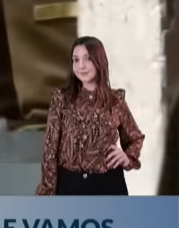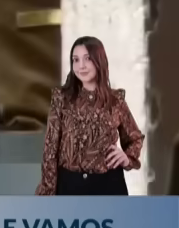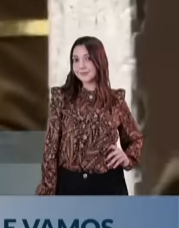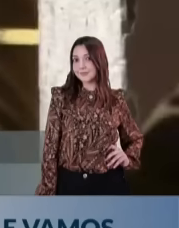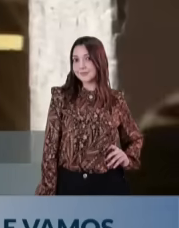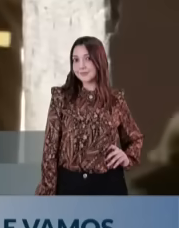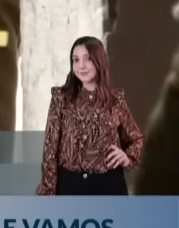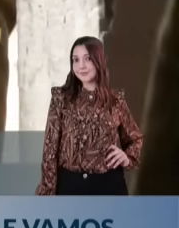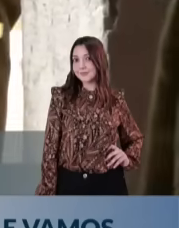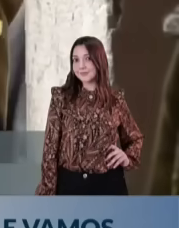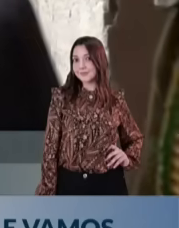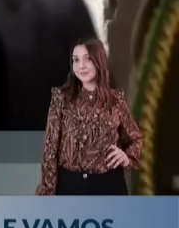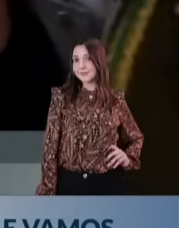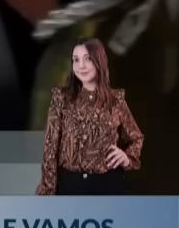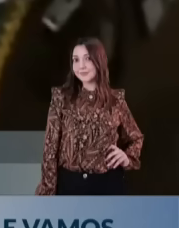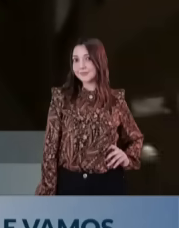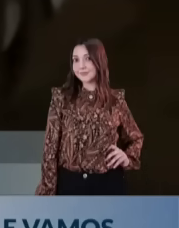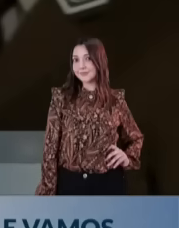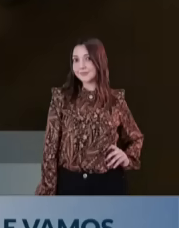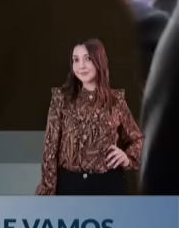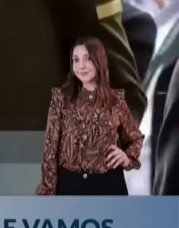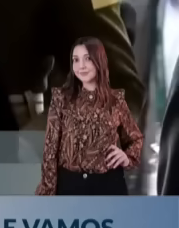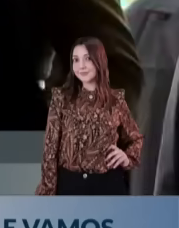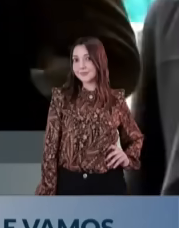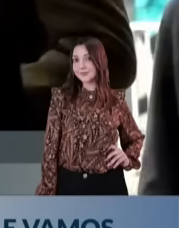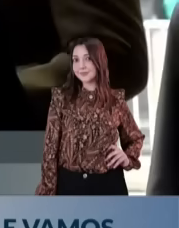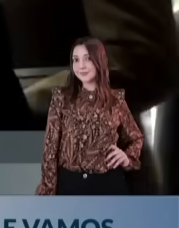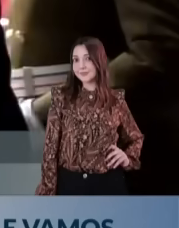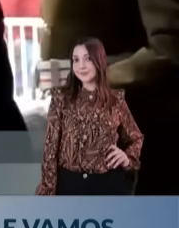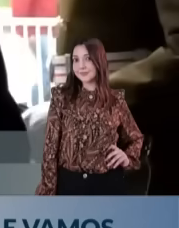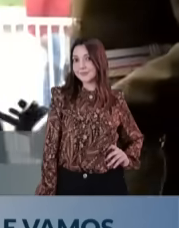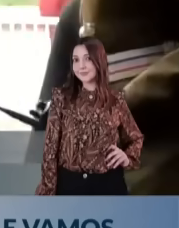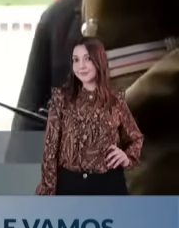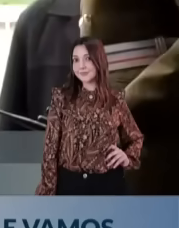señalaban que el expresidente Sebastián Piñera